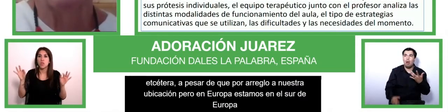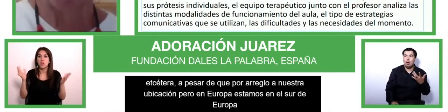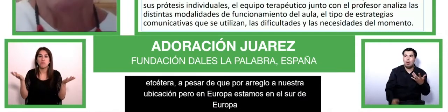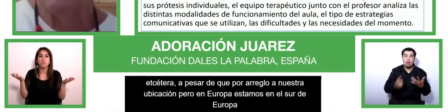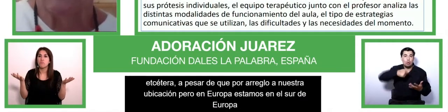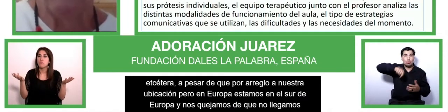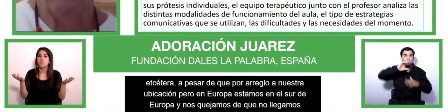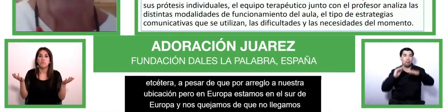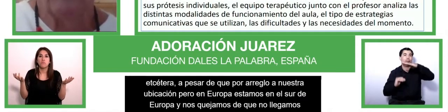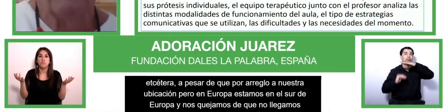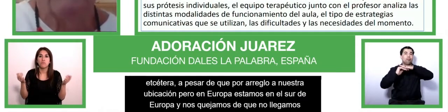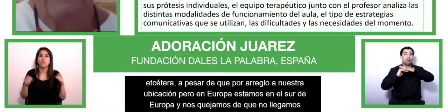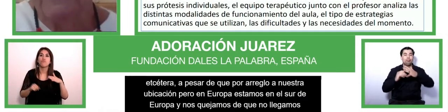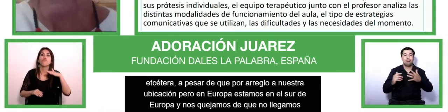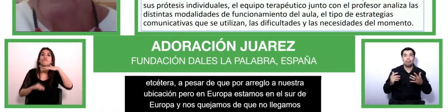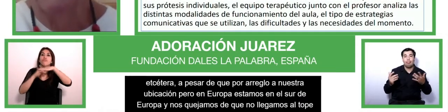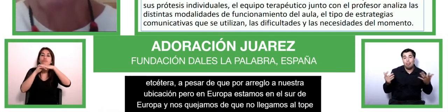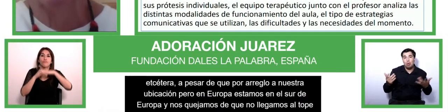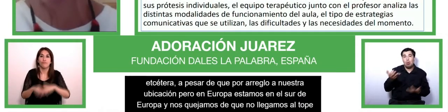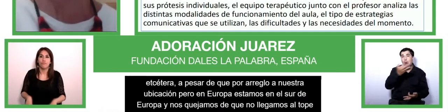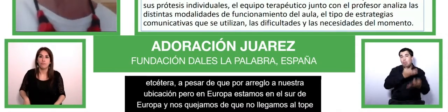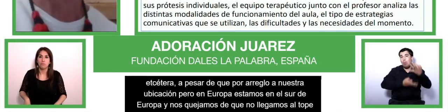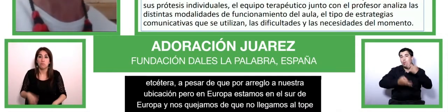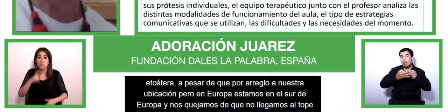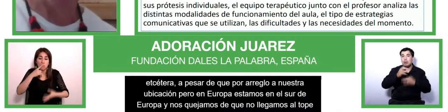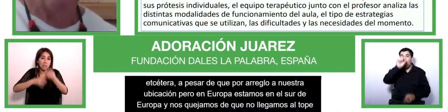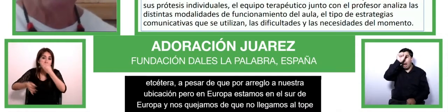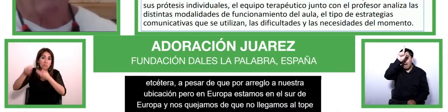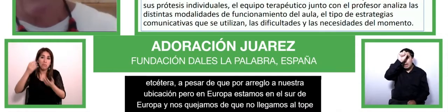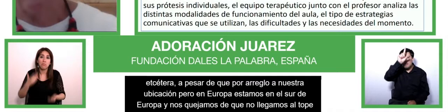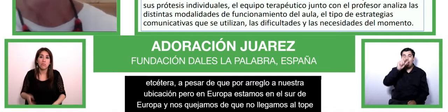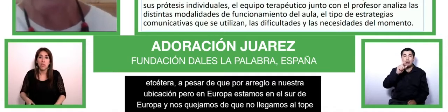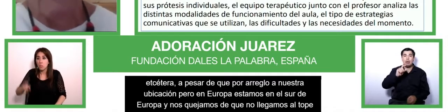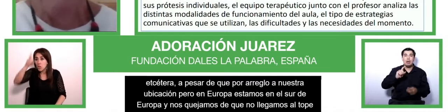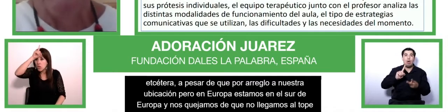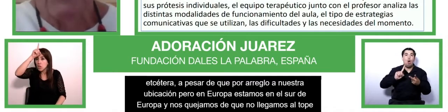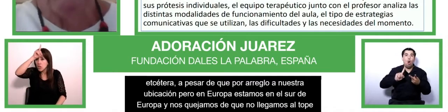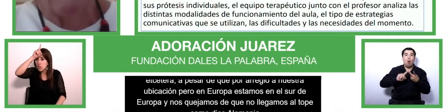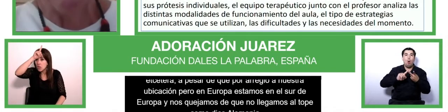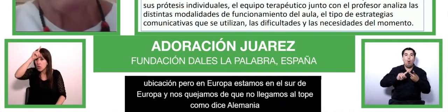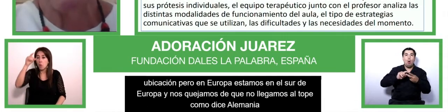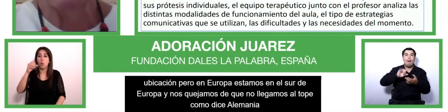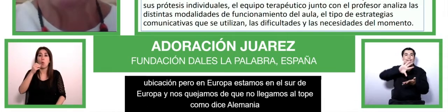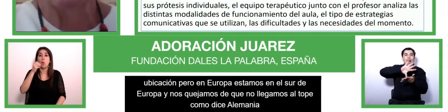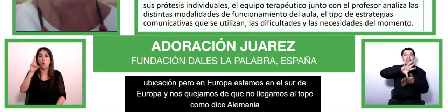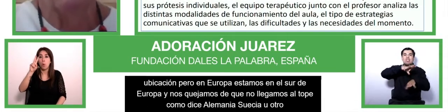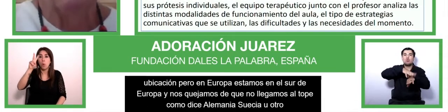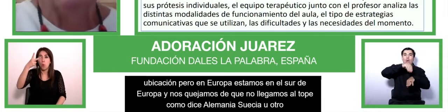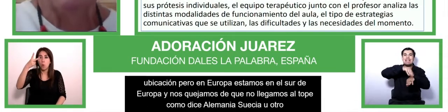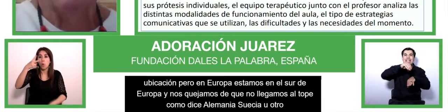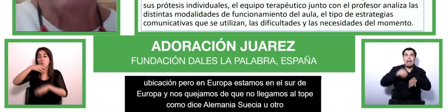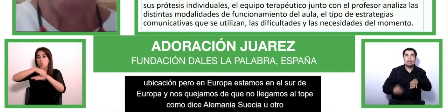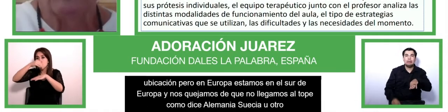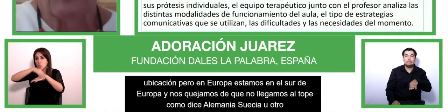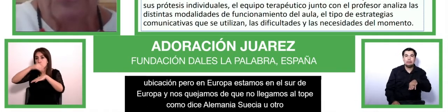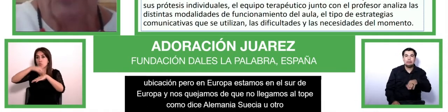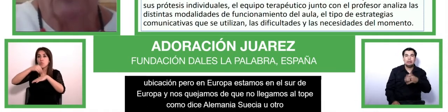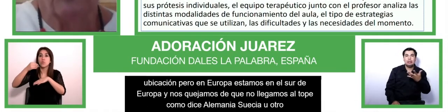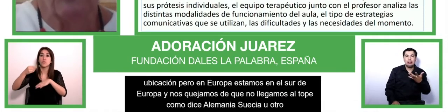al top level, como dicen Alemania o Suecia u otros, pero a pesar de eso